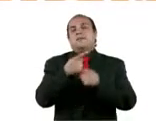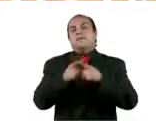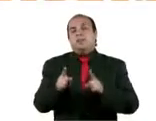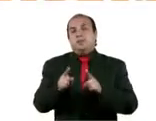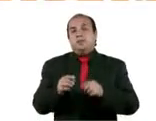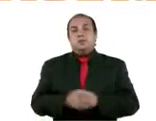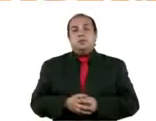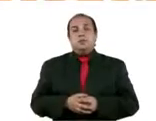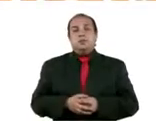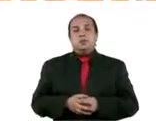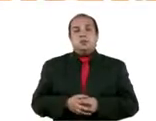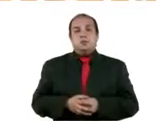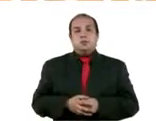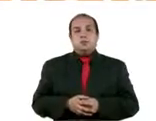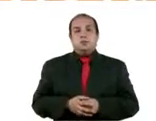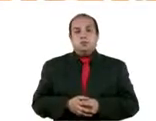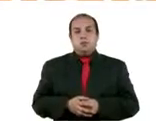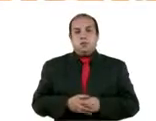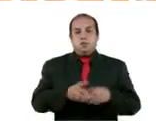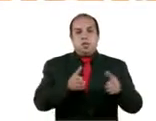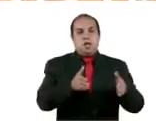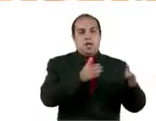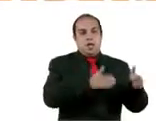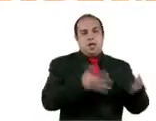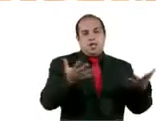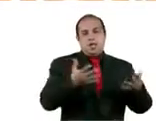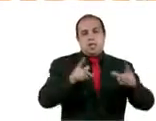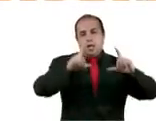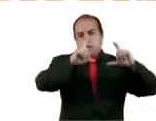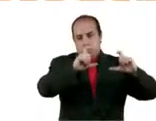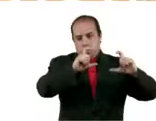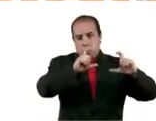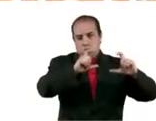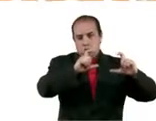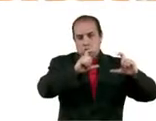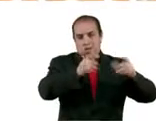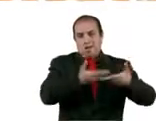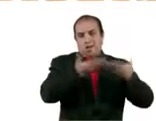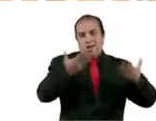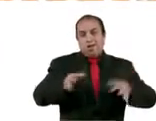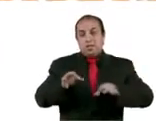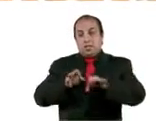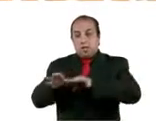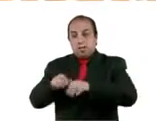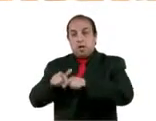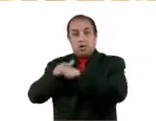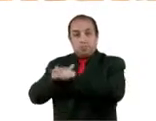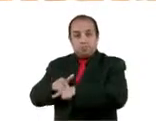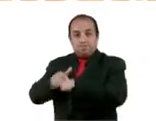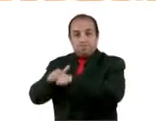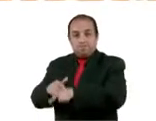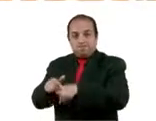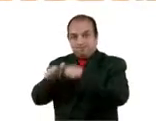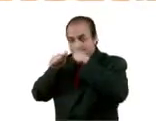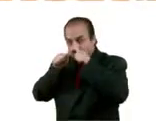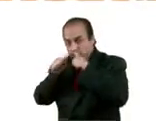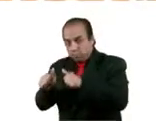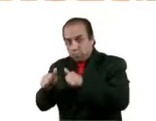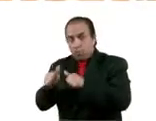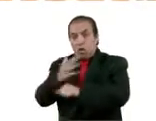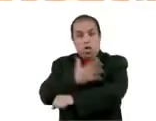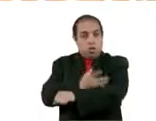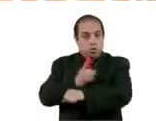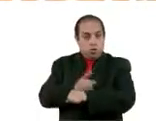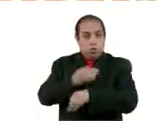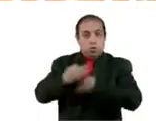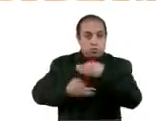Pasamos de la atomización y de la foto, lo voy a decir así, a un trabajo de seguimiento, a un trabajo coordinado,